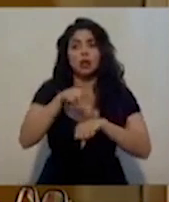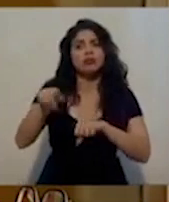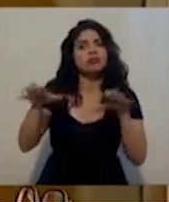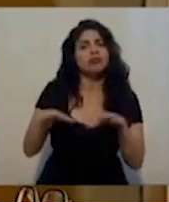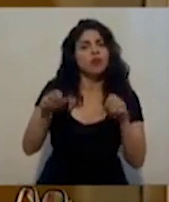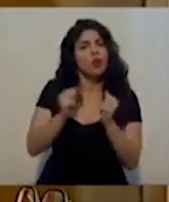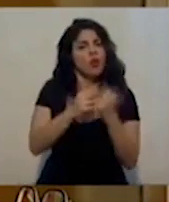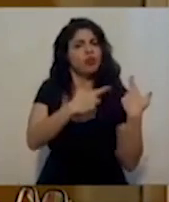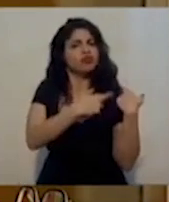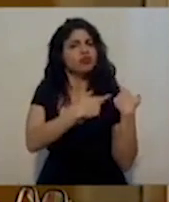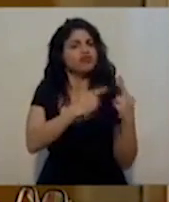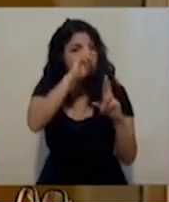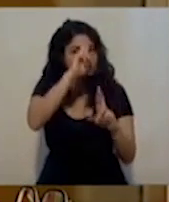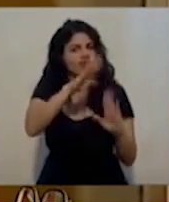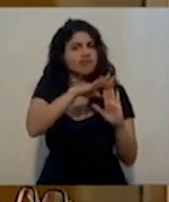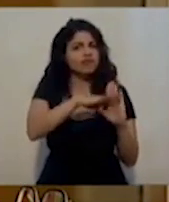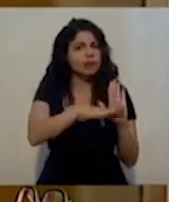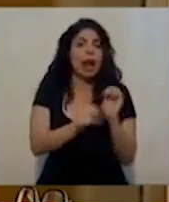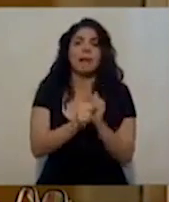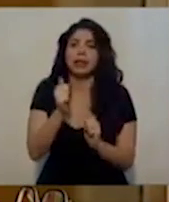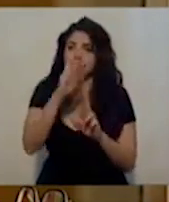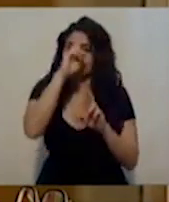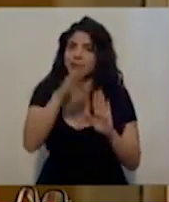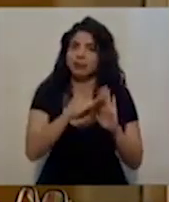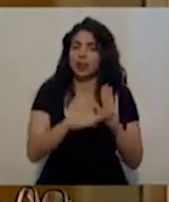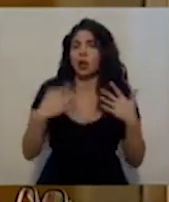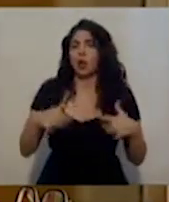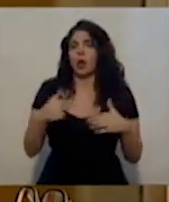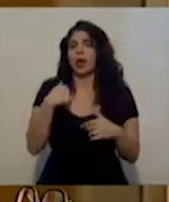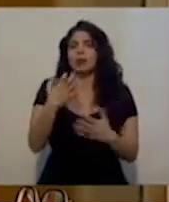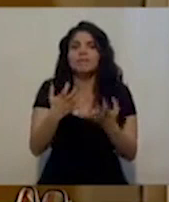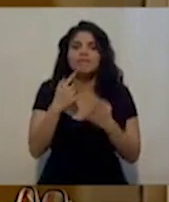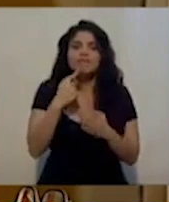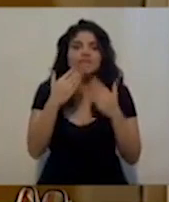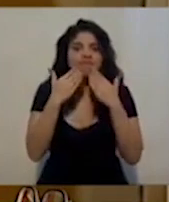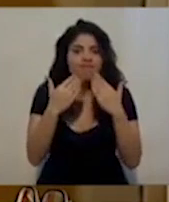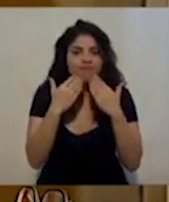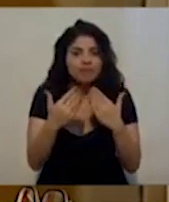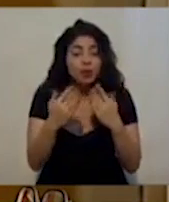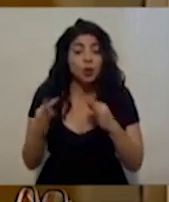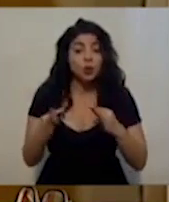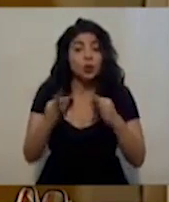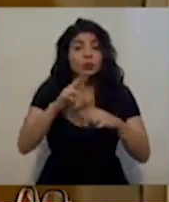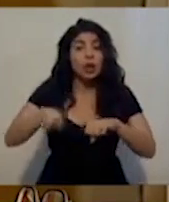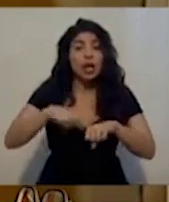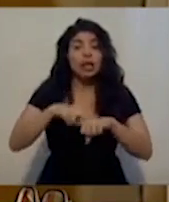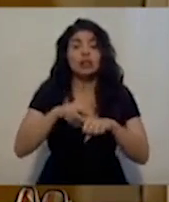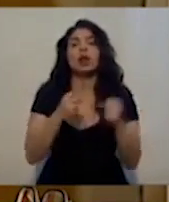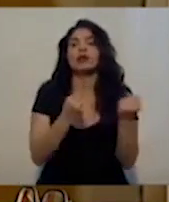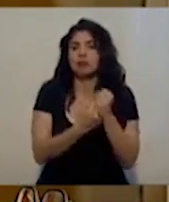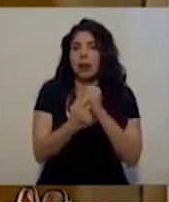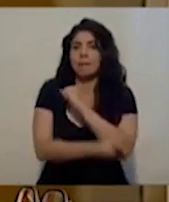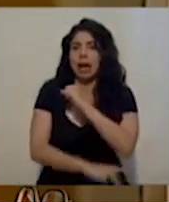y siguiendo protocolos preventivos en su gran mayoría y eso yo lo quiero agradecer de todo corazón hacer turismo nacional es hacer patria